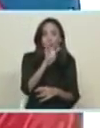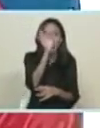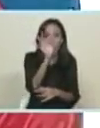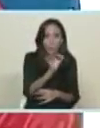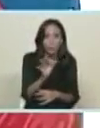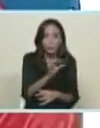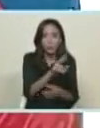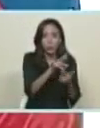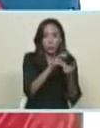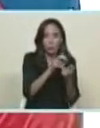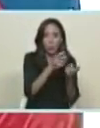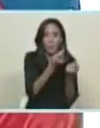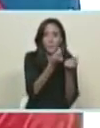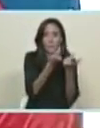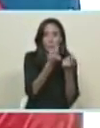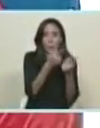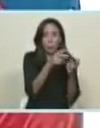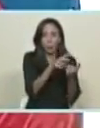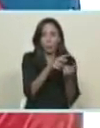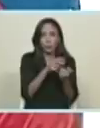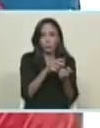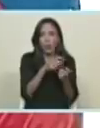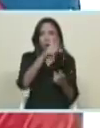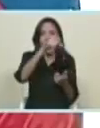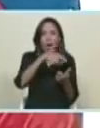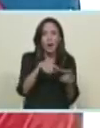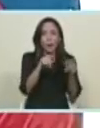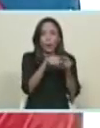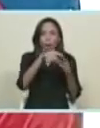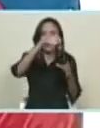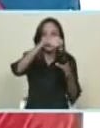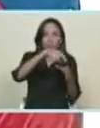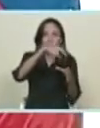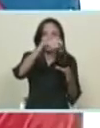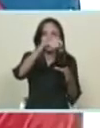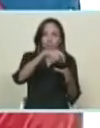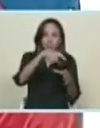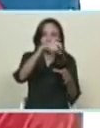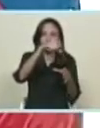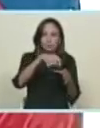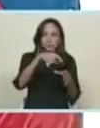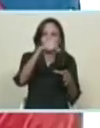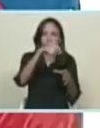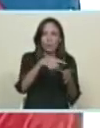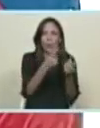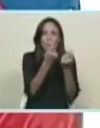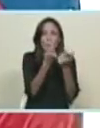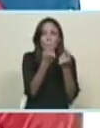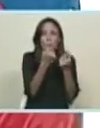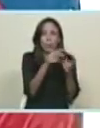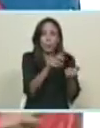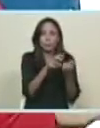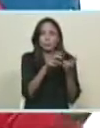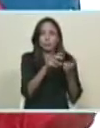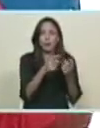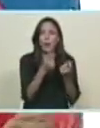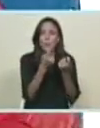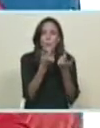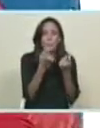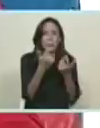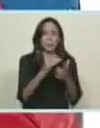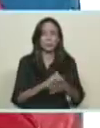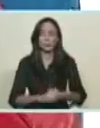30% que caía en gotas, ¿se acuerda? PDVSA en gotas. Era un insulto al